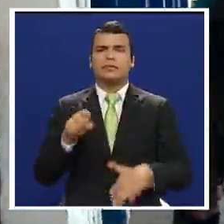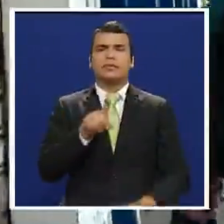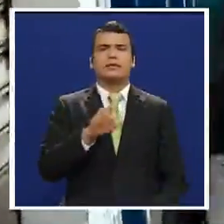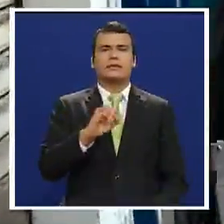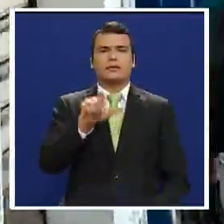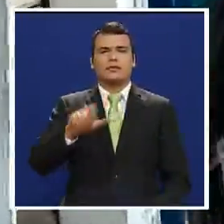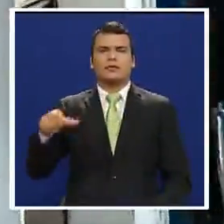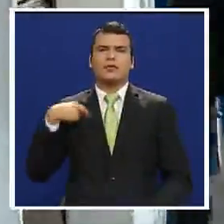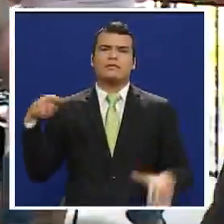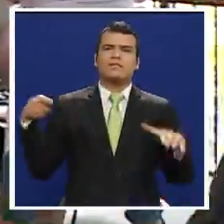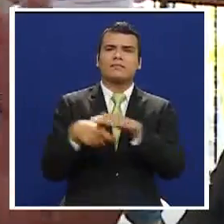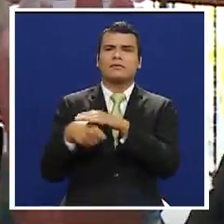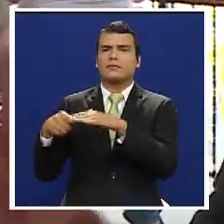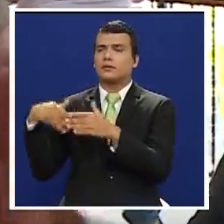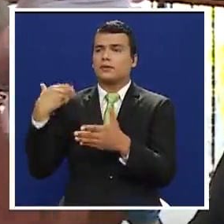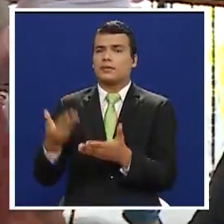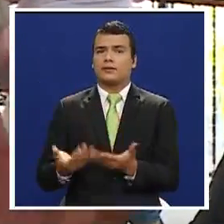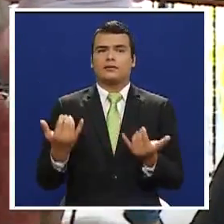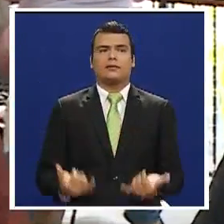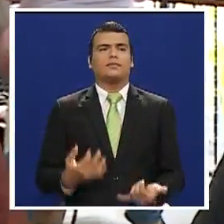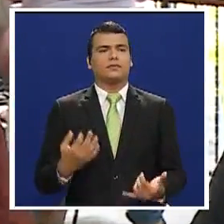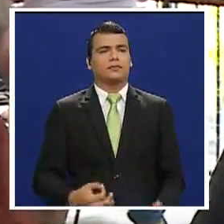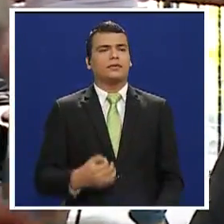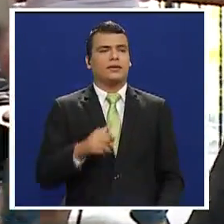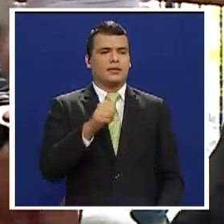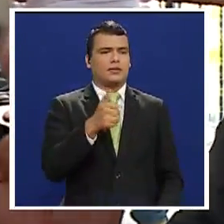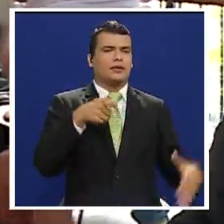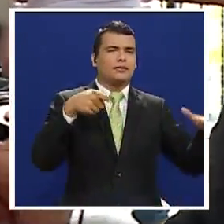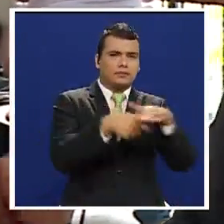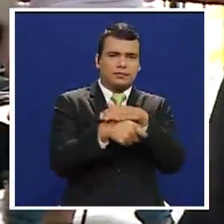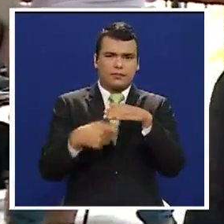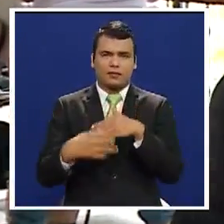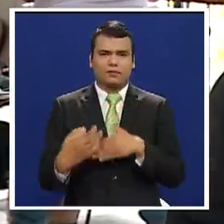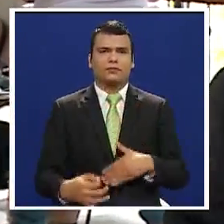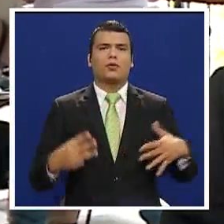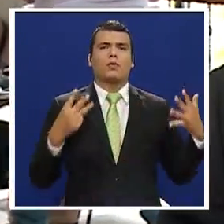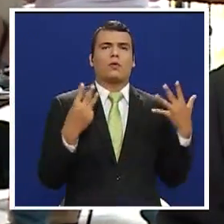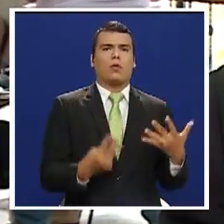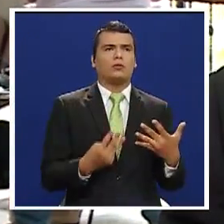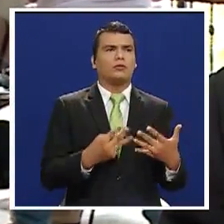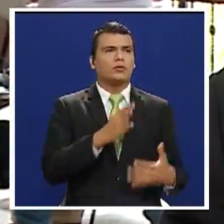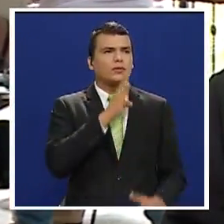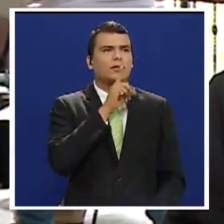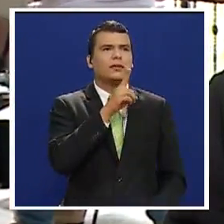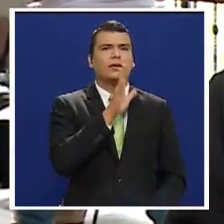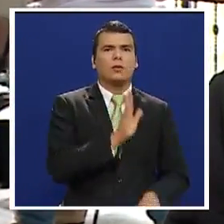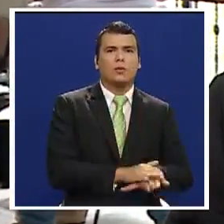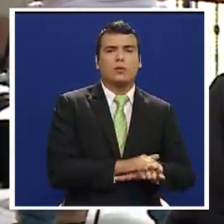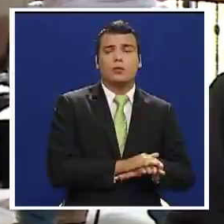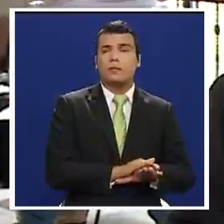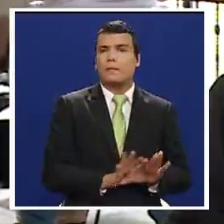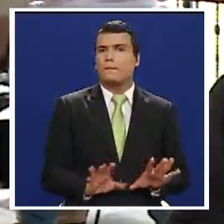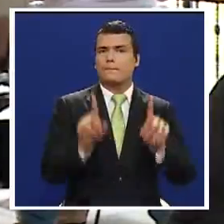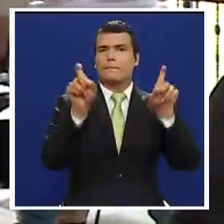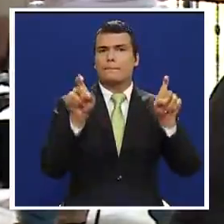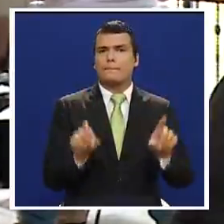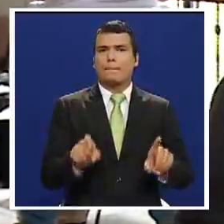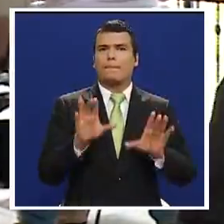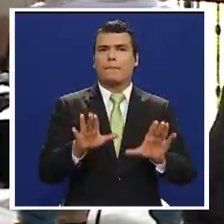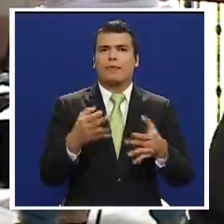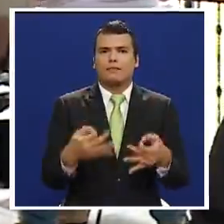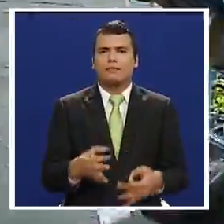el año antepasado, la Policía Nacional creó una estrategia solamente para la mujer, que es la protección a la